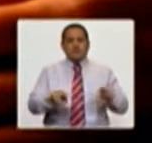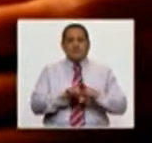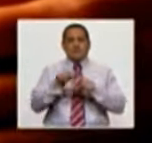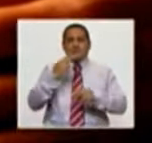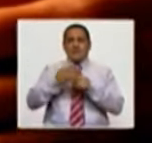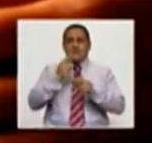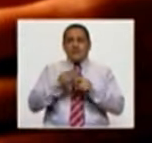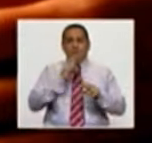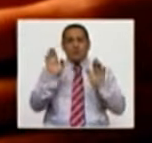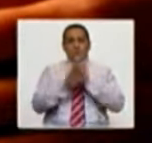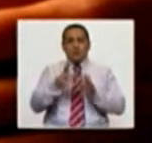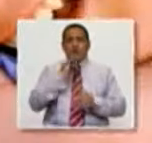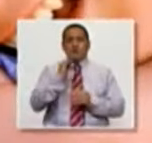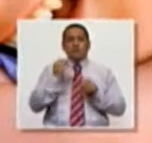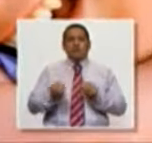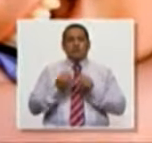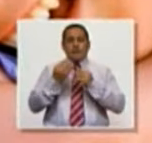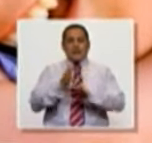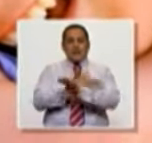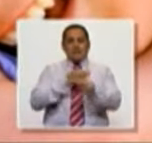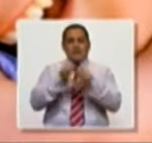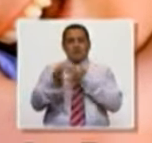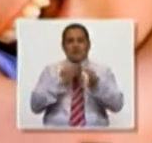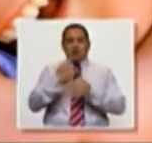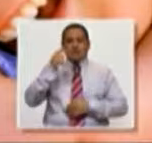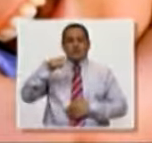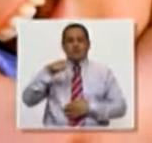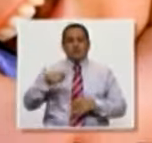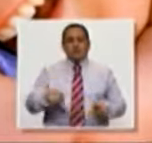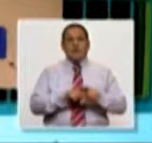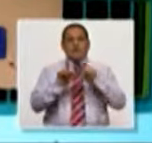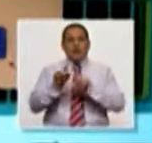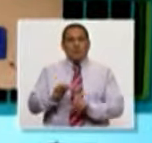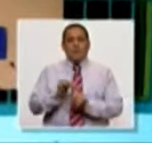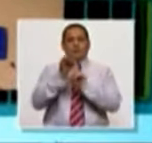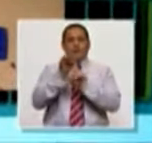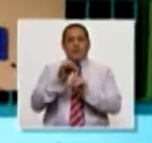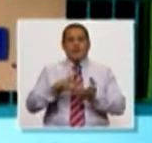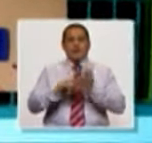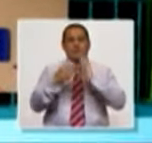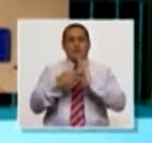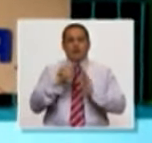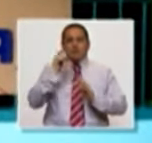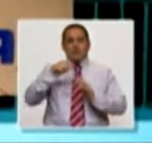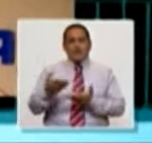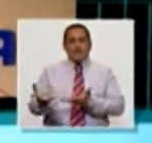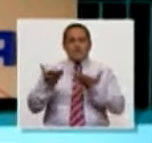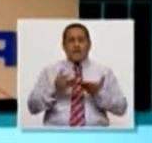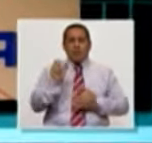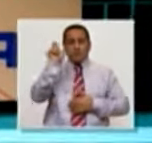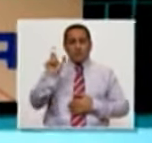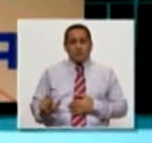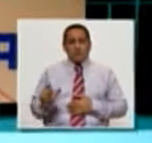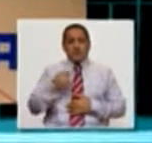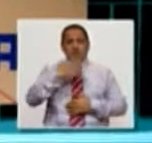llama o denomina así, pues están referidos a lo esencial, a lo principal, a lo inherente a la persona y